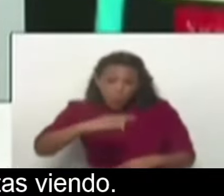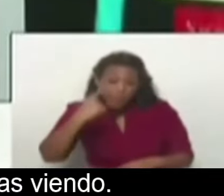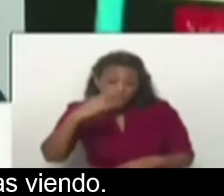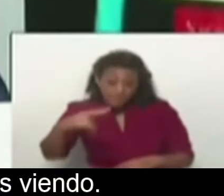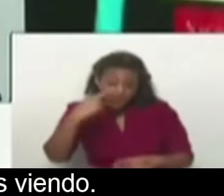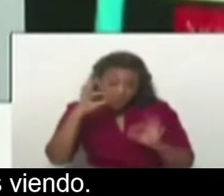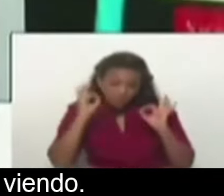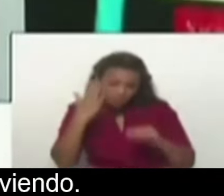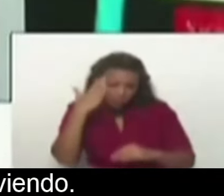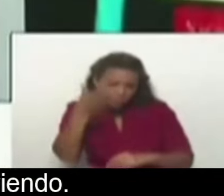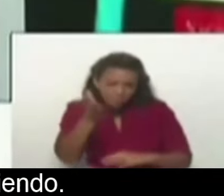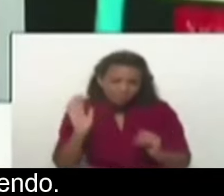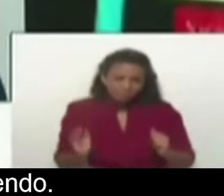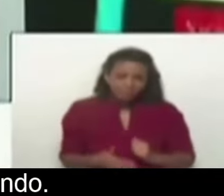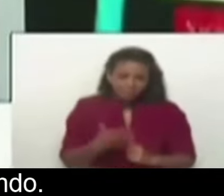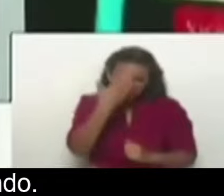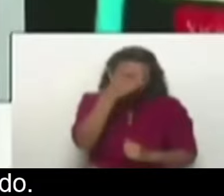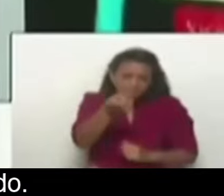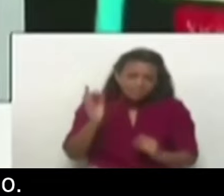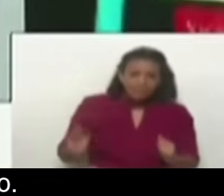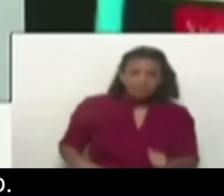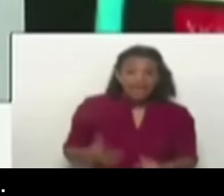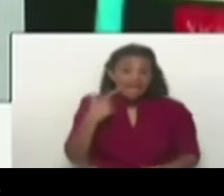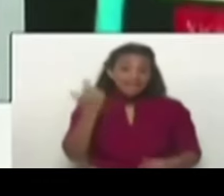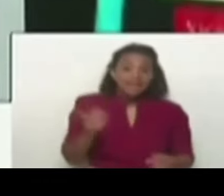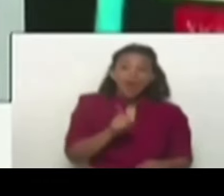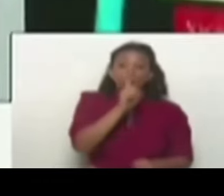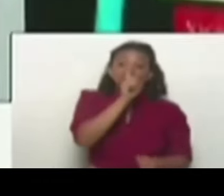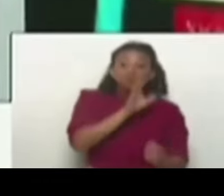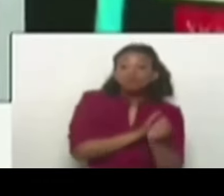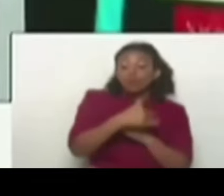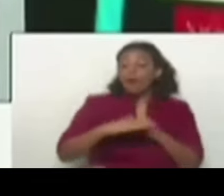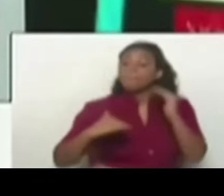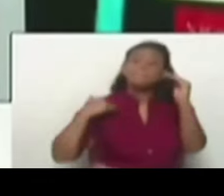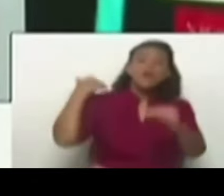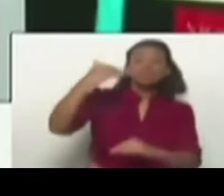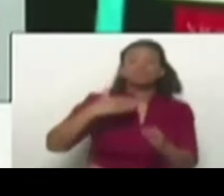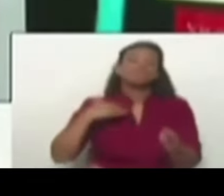cobarde. Él pretende estar por encima de las leyes.